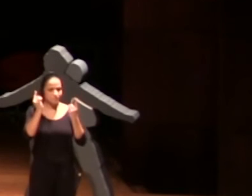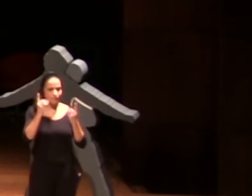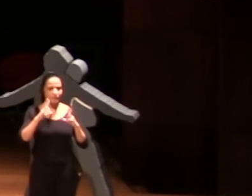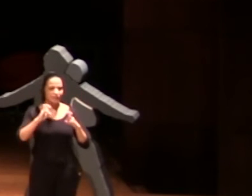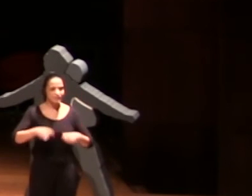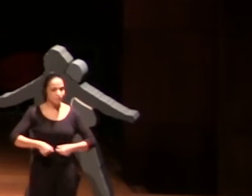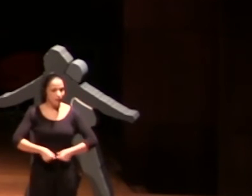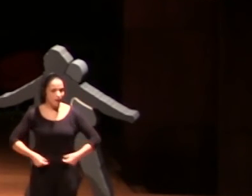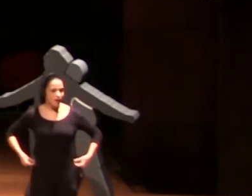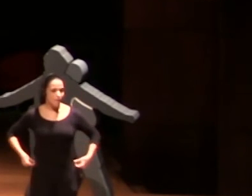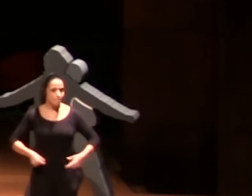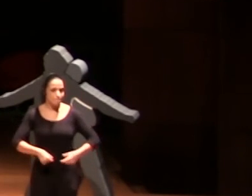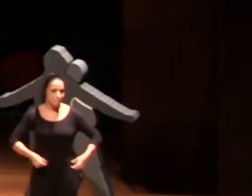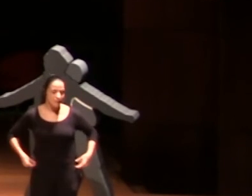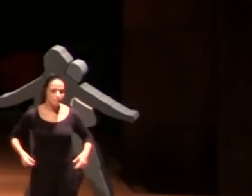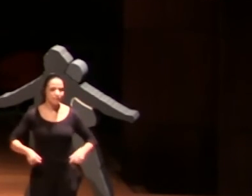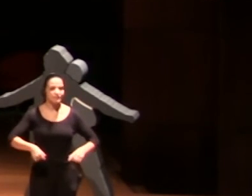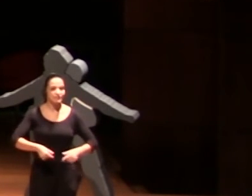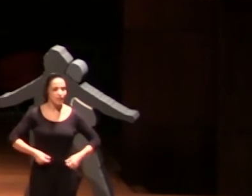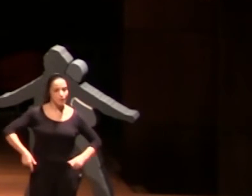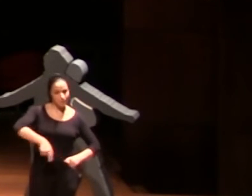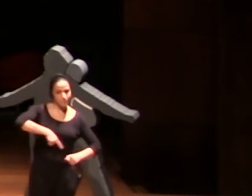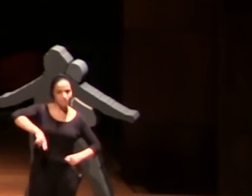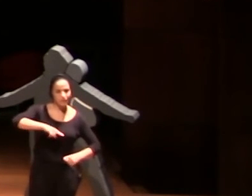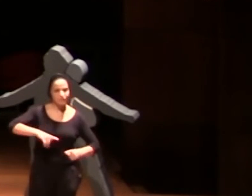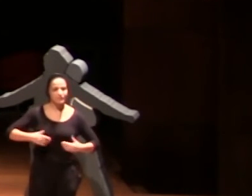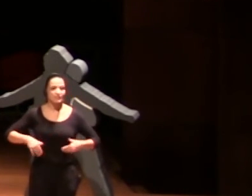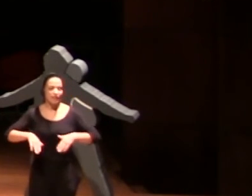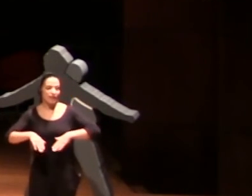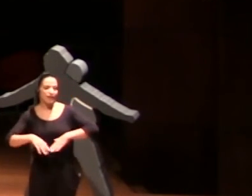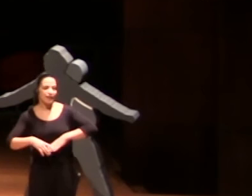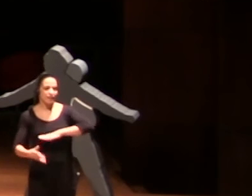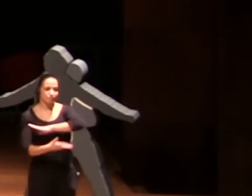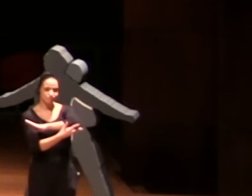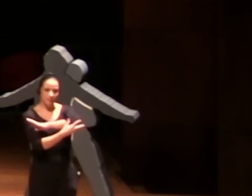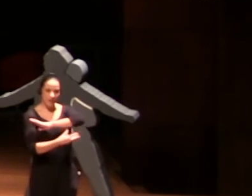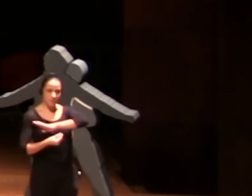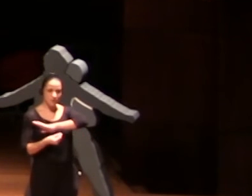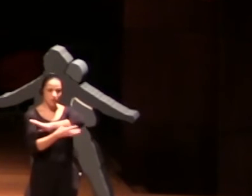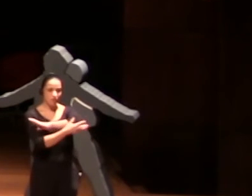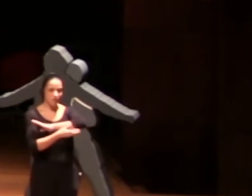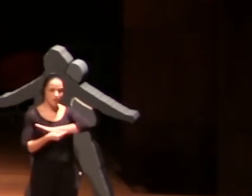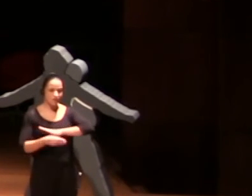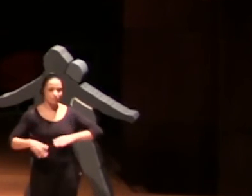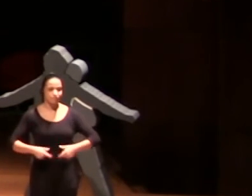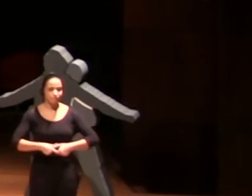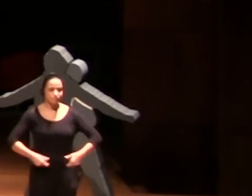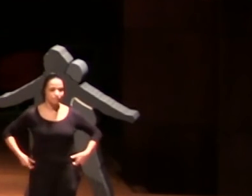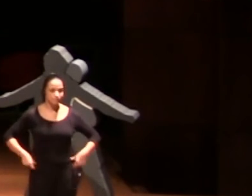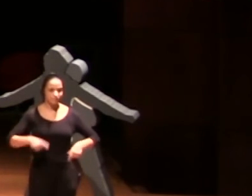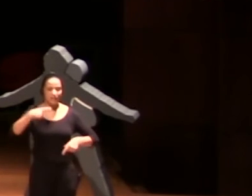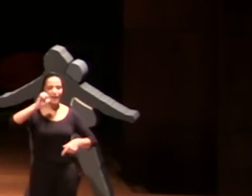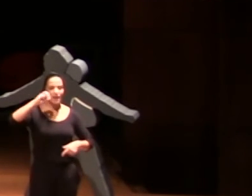entre la pelvis y la fascia del gemelo o el movimiento cervical y la fascia del gemelo. Con lo que muchas de las hipótesis que hemos estado